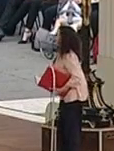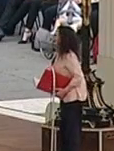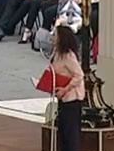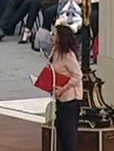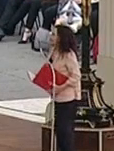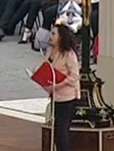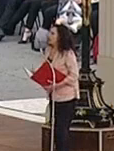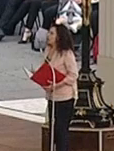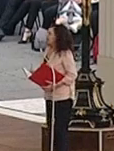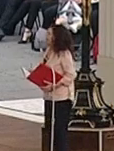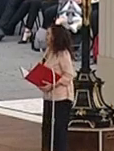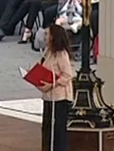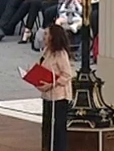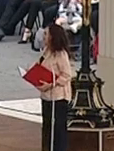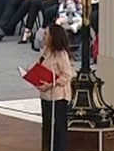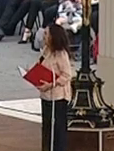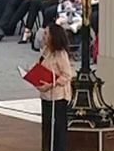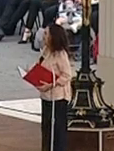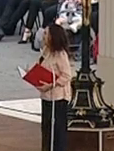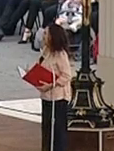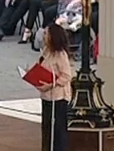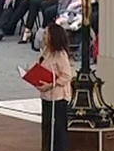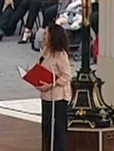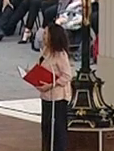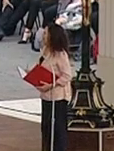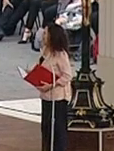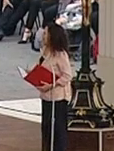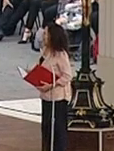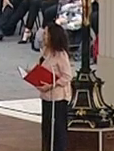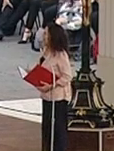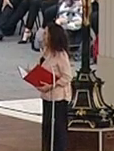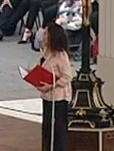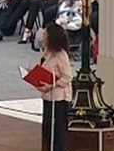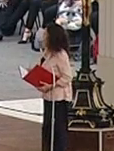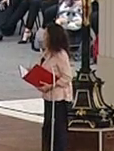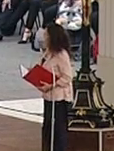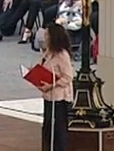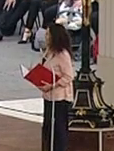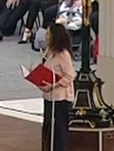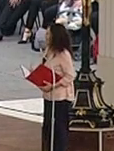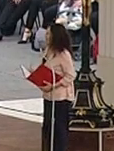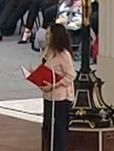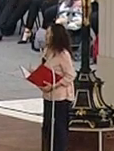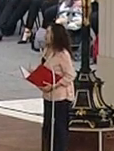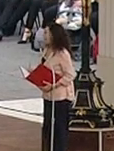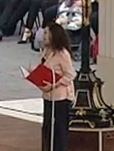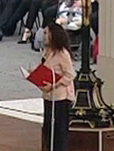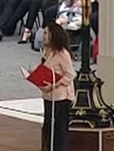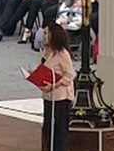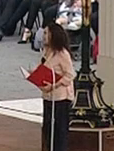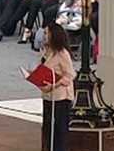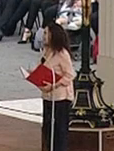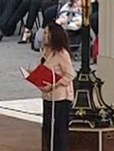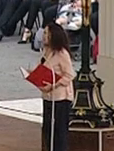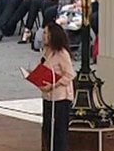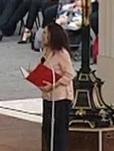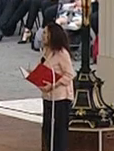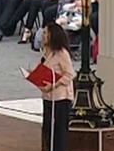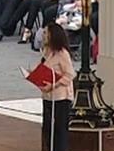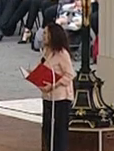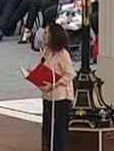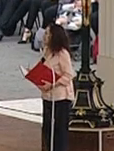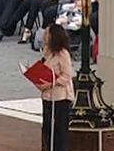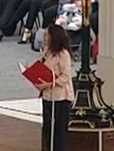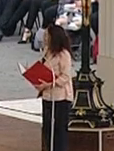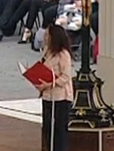Santo Padre, los visitantes y peregrinos presentes en esta audiencia le manifiestan